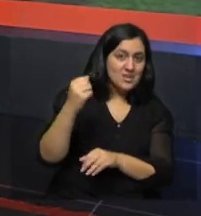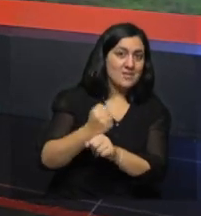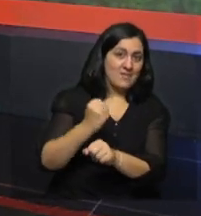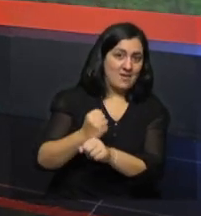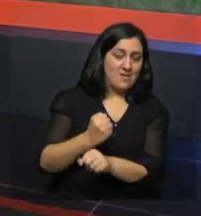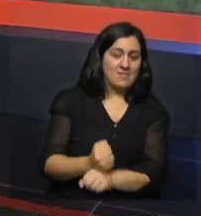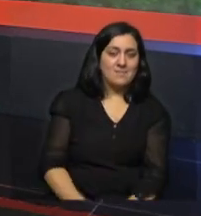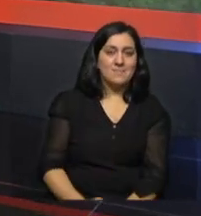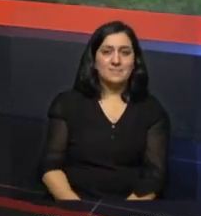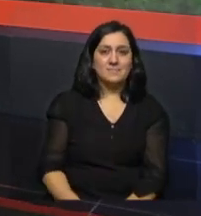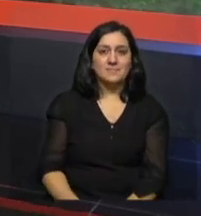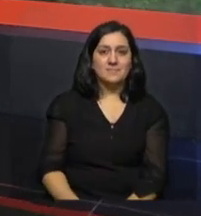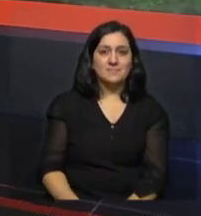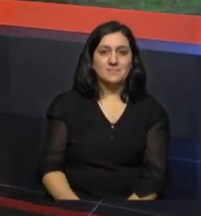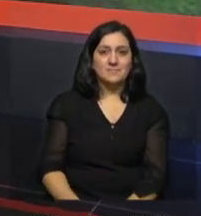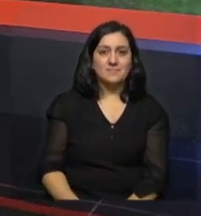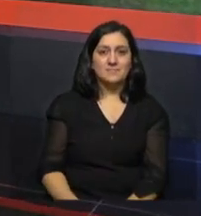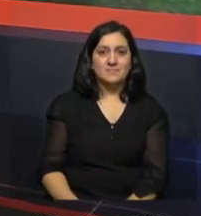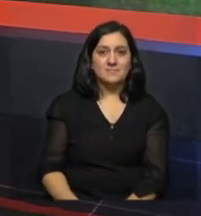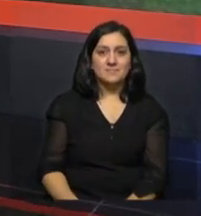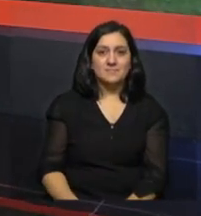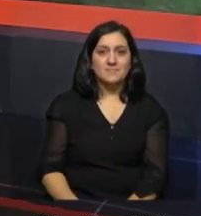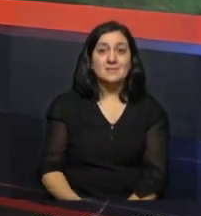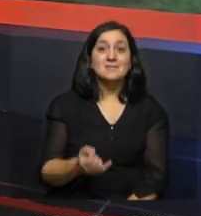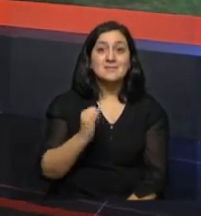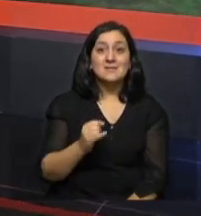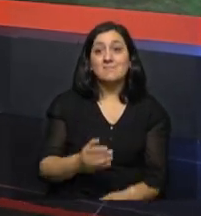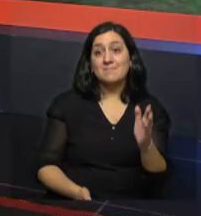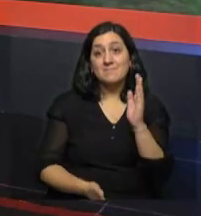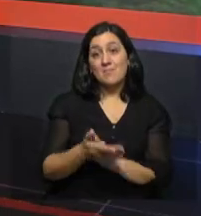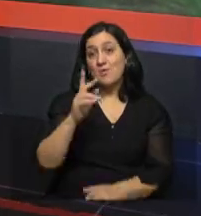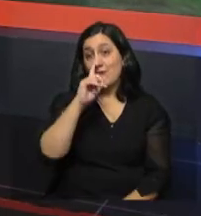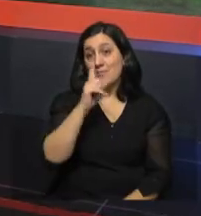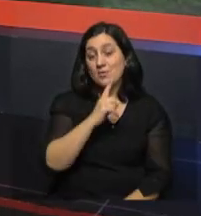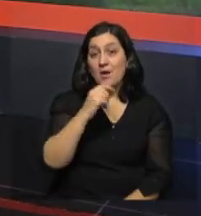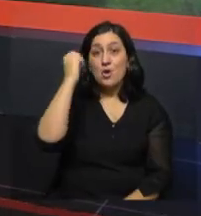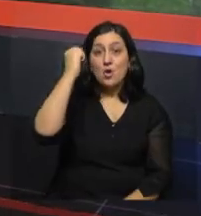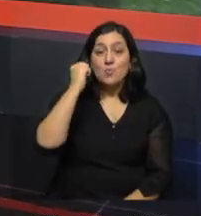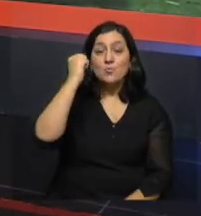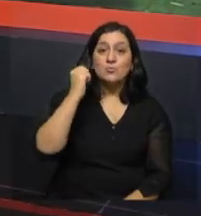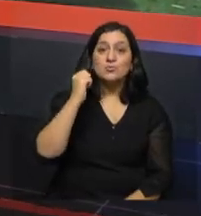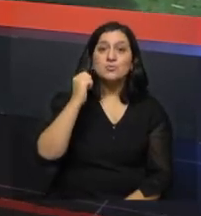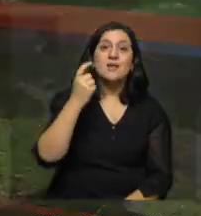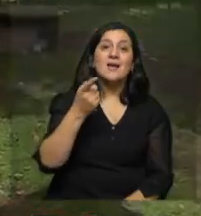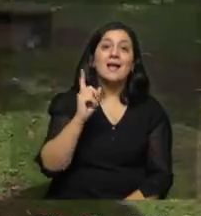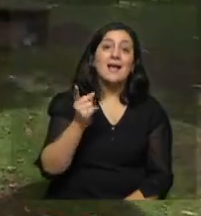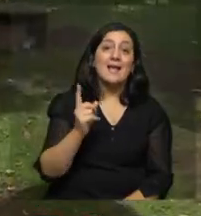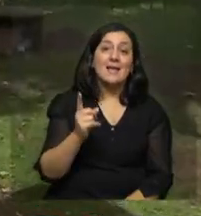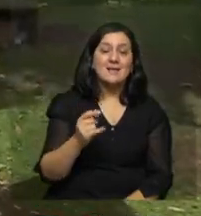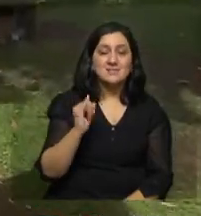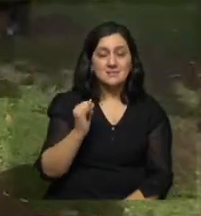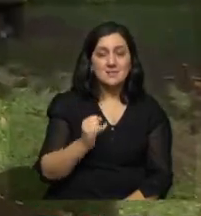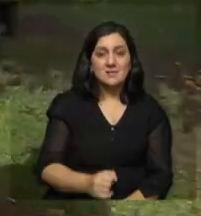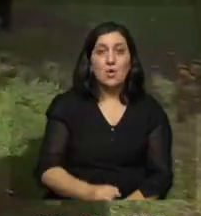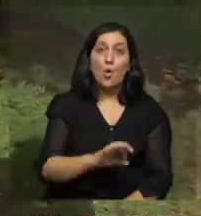trabajar. Adiós, juventud. Bueno, Fito, salimos corriendo. ¿Dónde lo vamos a subir? ¿A un G no vamos a subir o no? Seguramente, sí. Seguramente un G, sí.